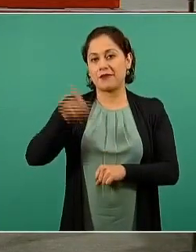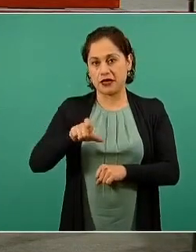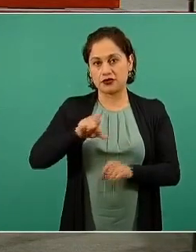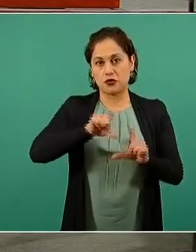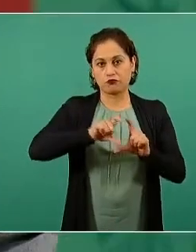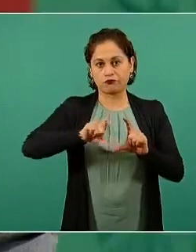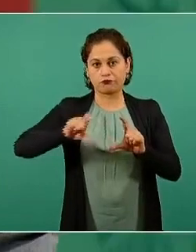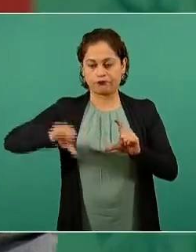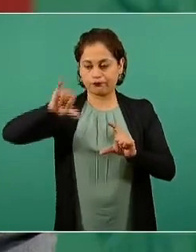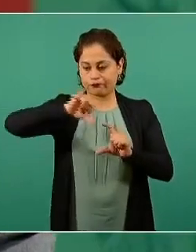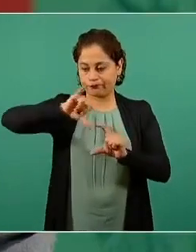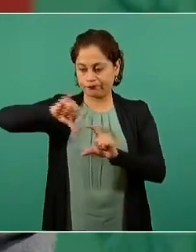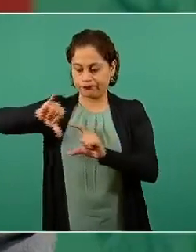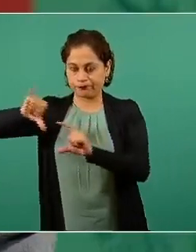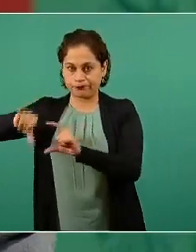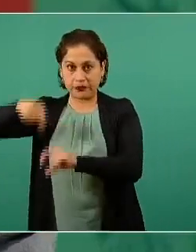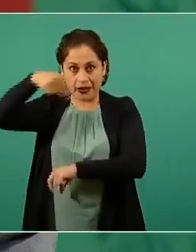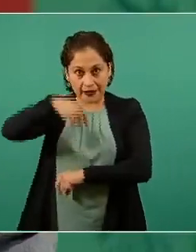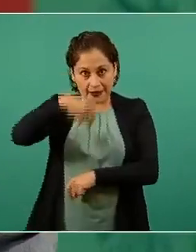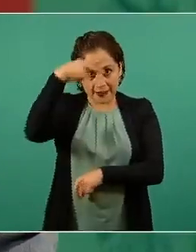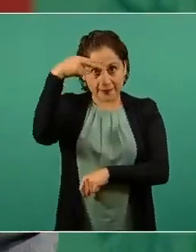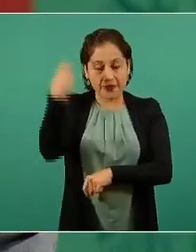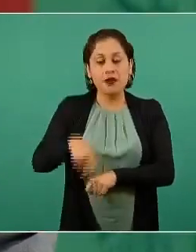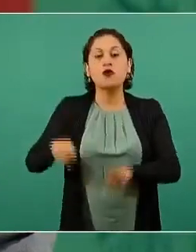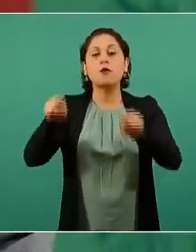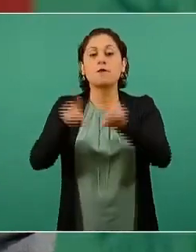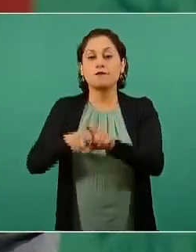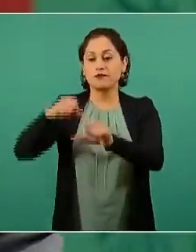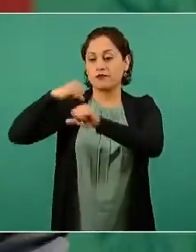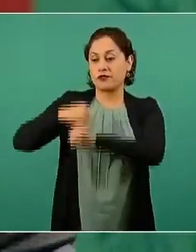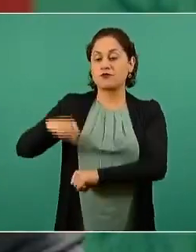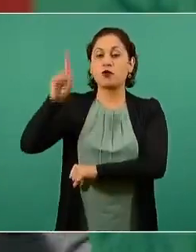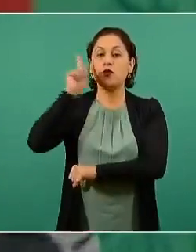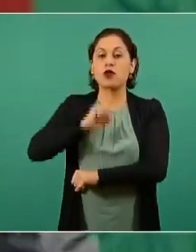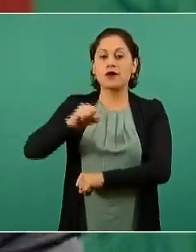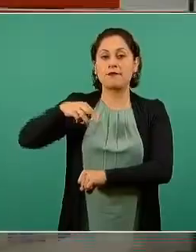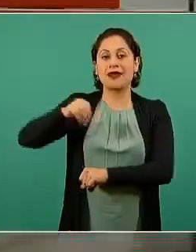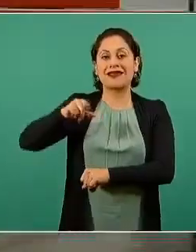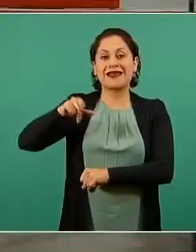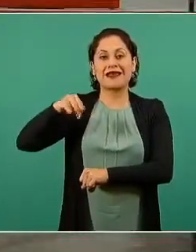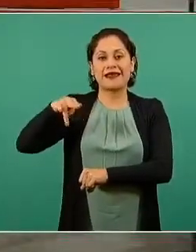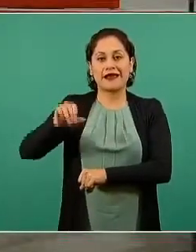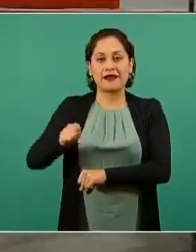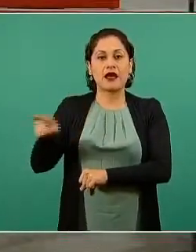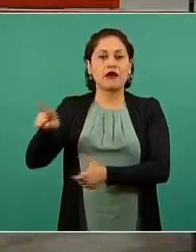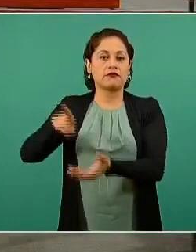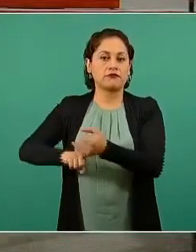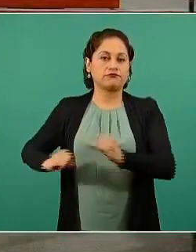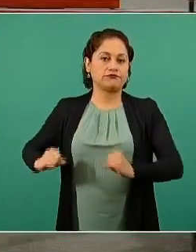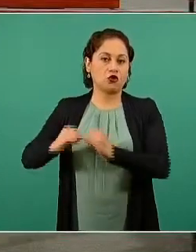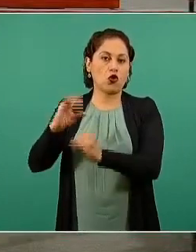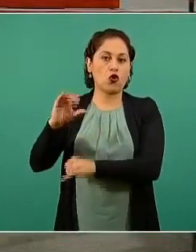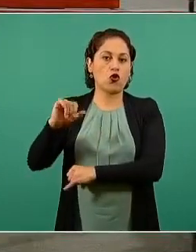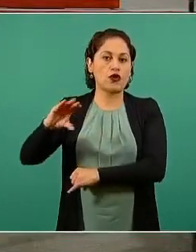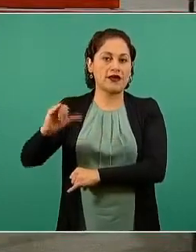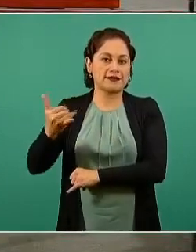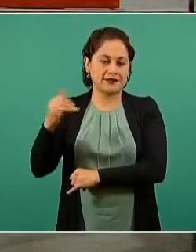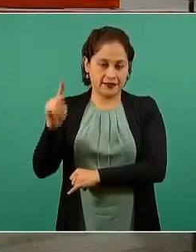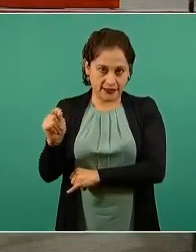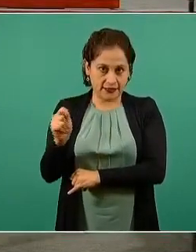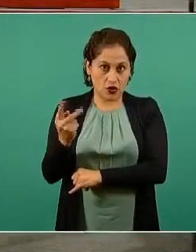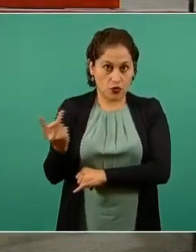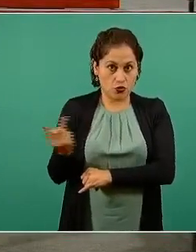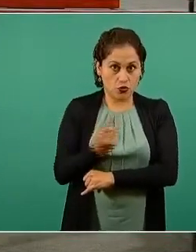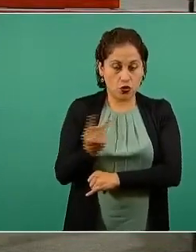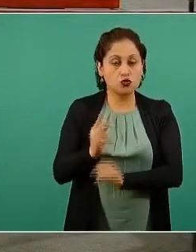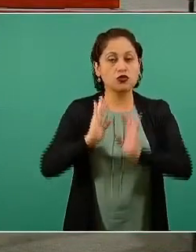también con CONACYT, que conduce la doctora Marilena Álvarez Builla, hemos ido estableciendo una perspectiva con